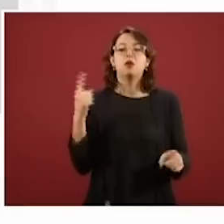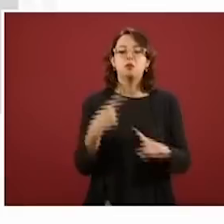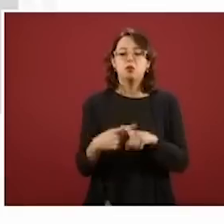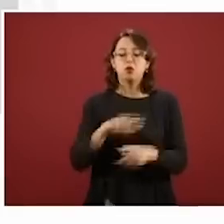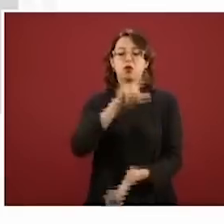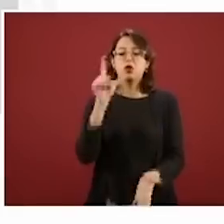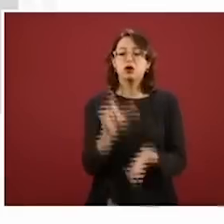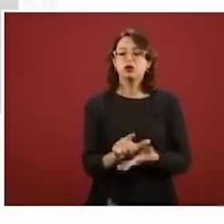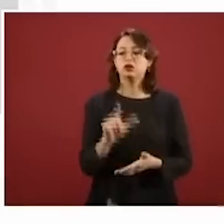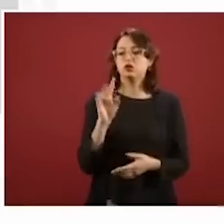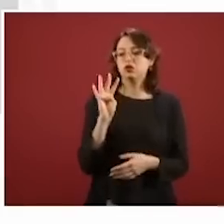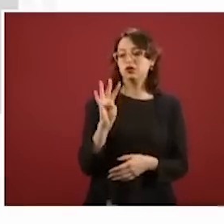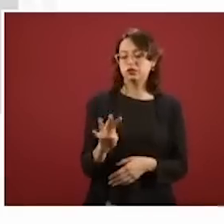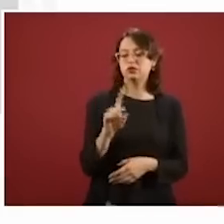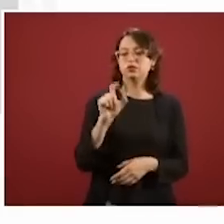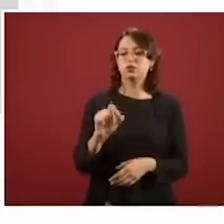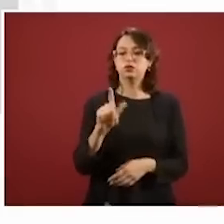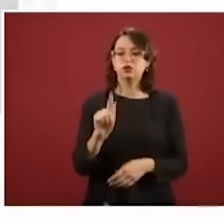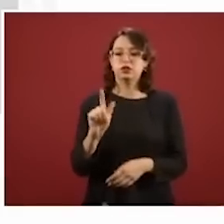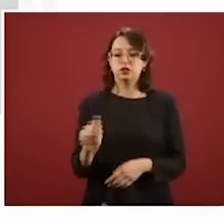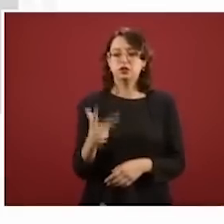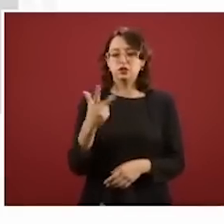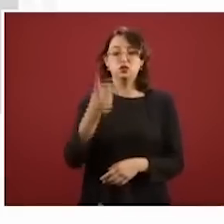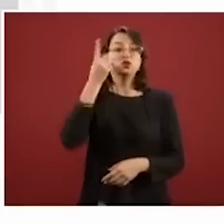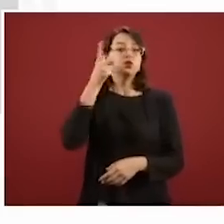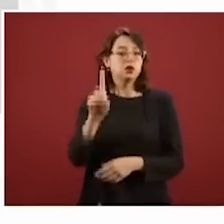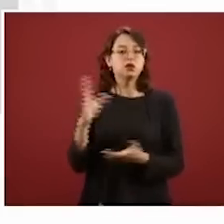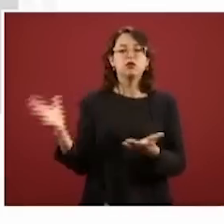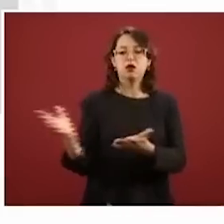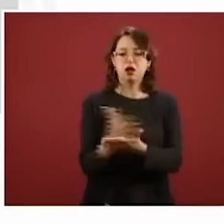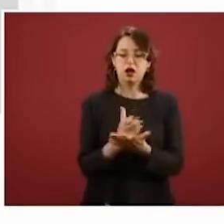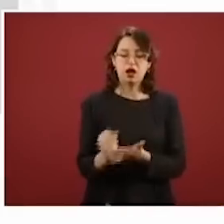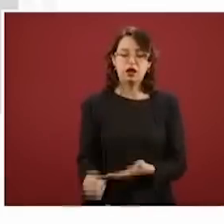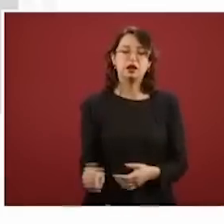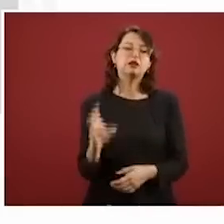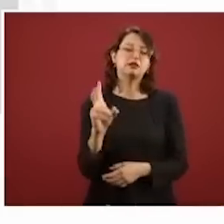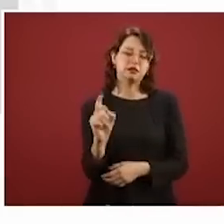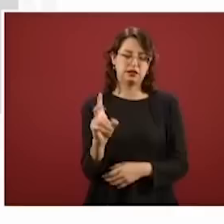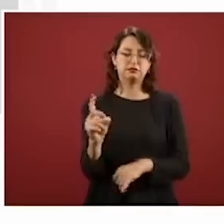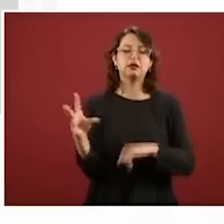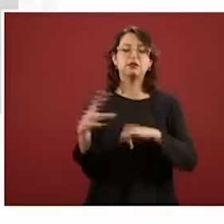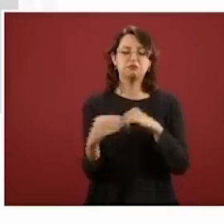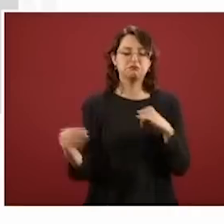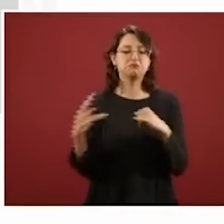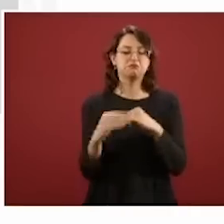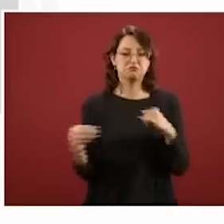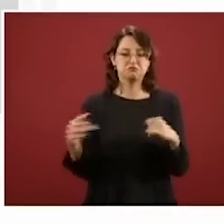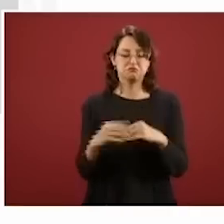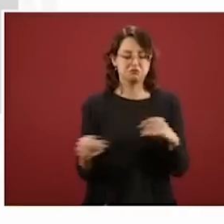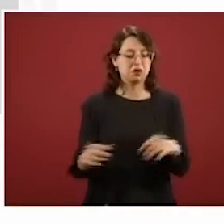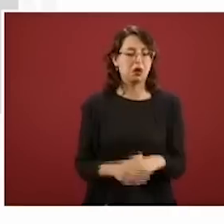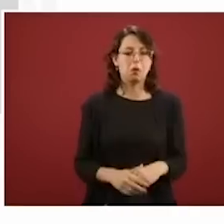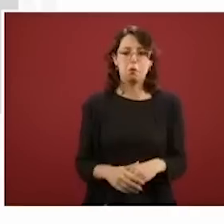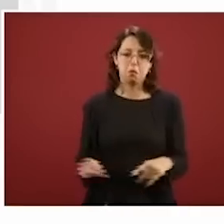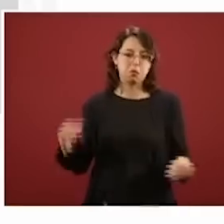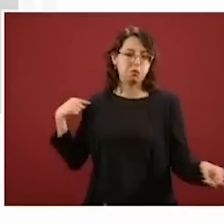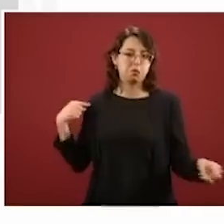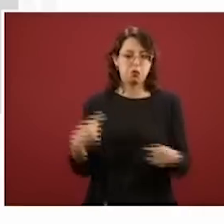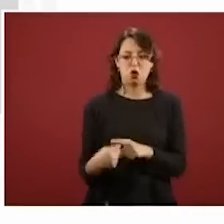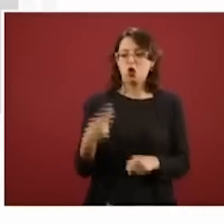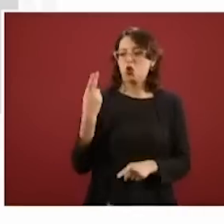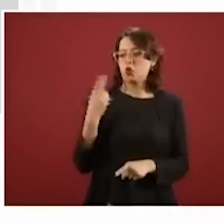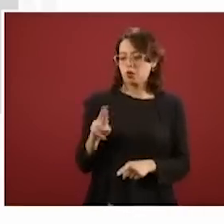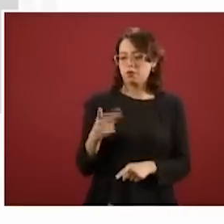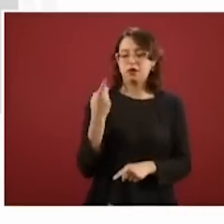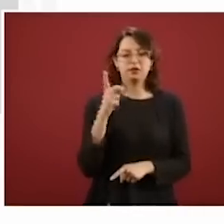19.78 por litro, con un margen de 30 centavos, muy similar a lo largo de noviembre y este mes